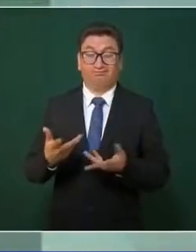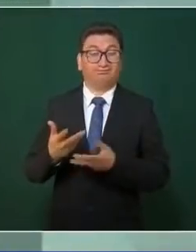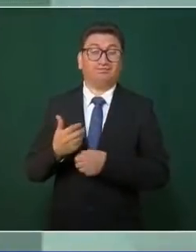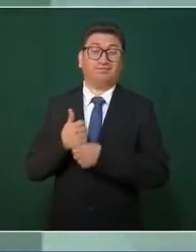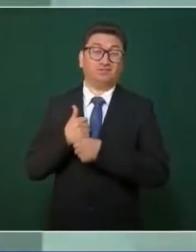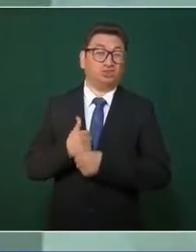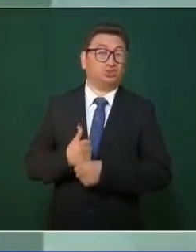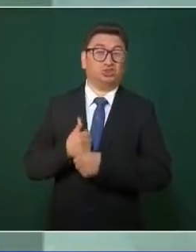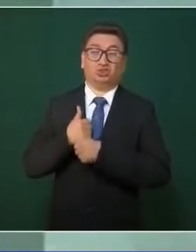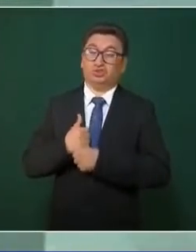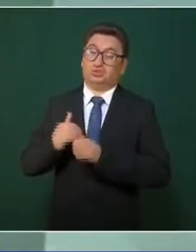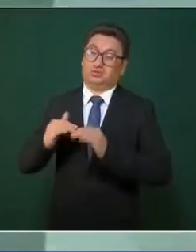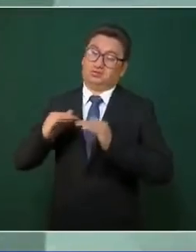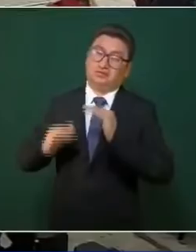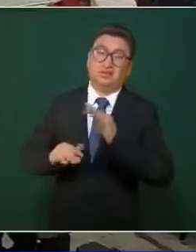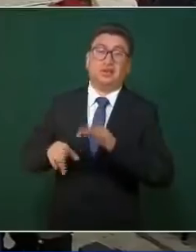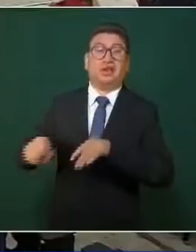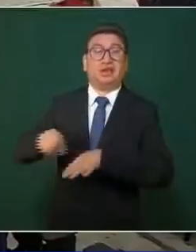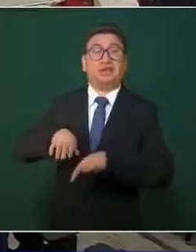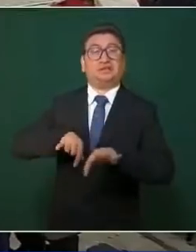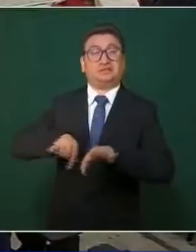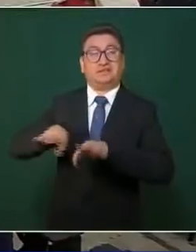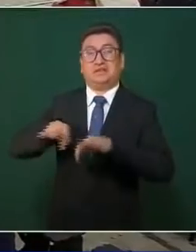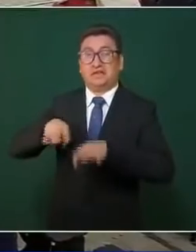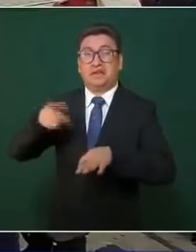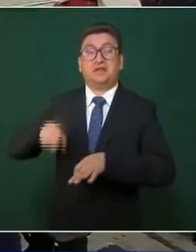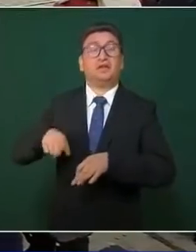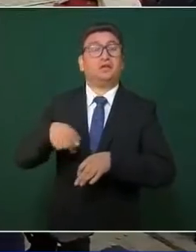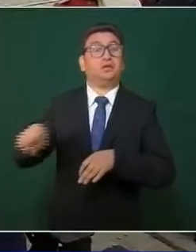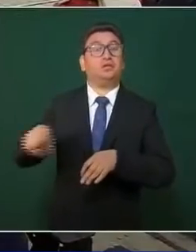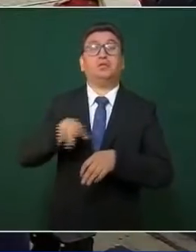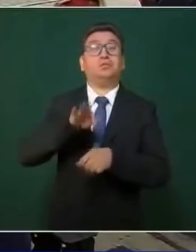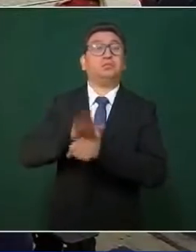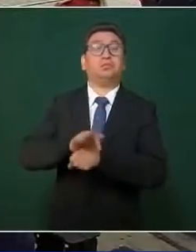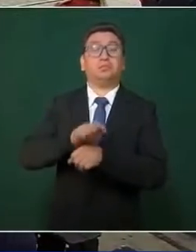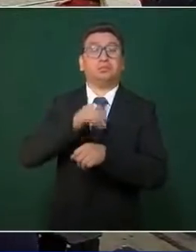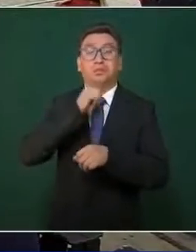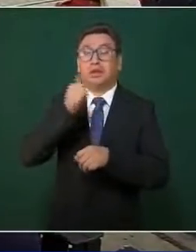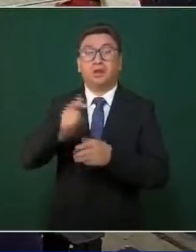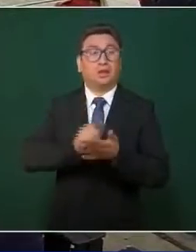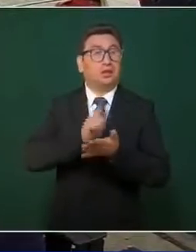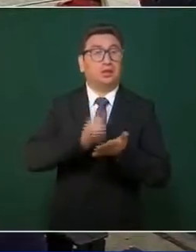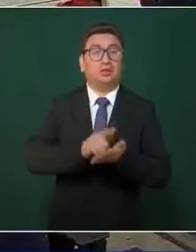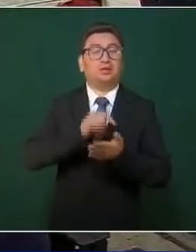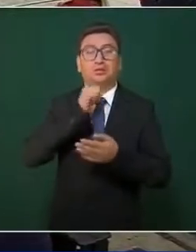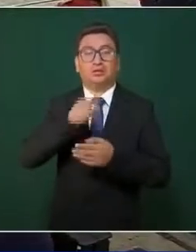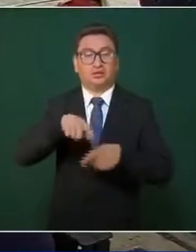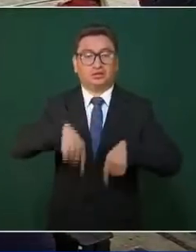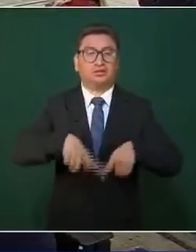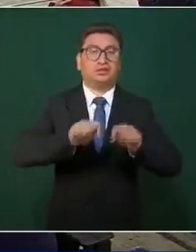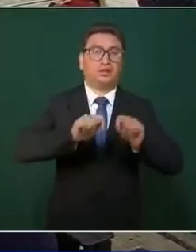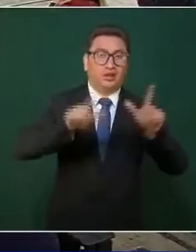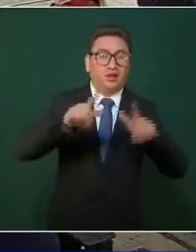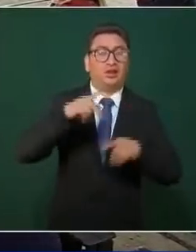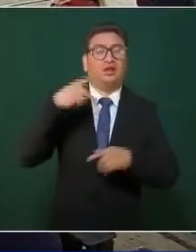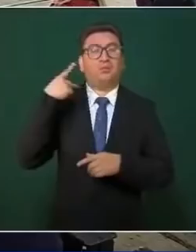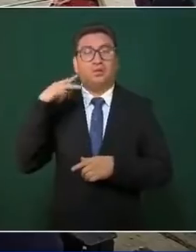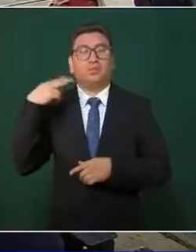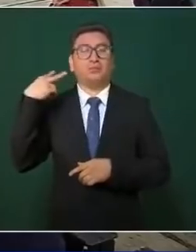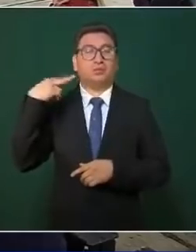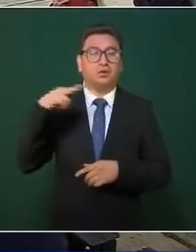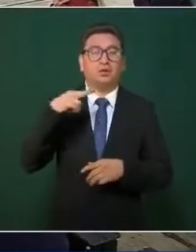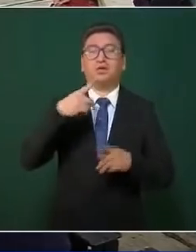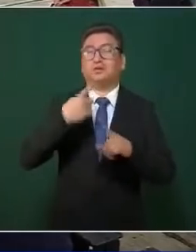esclavizado, los trabajadores sin prestaciones, aquí en Tlaxcala, en Puebla, en Veracruz, donde